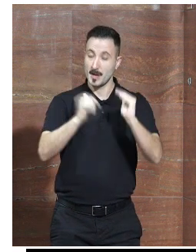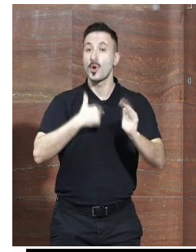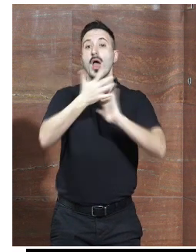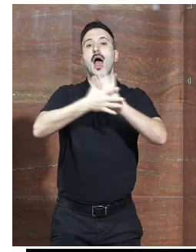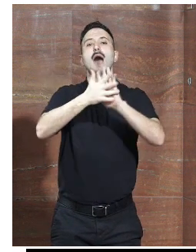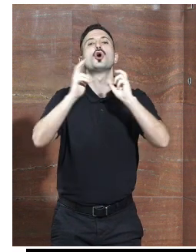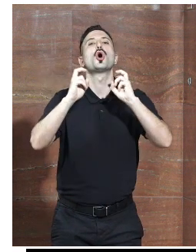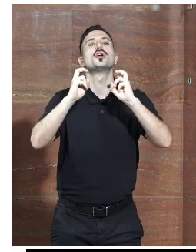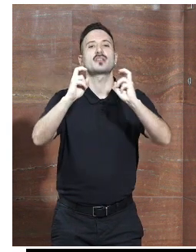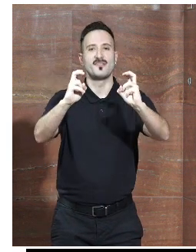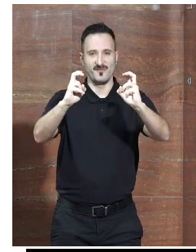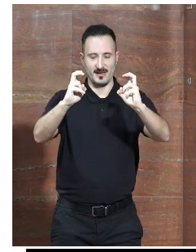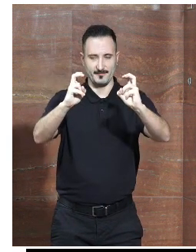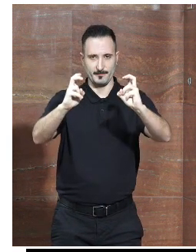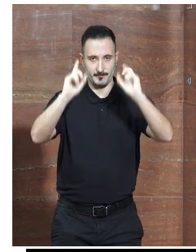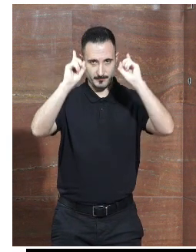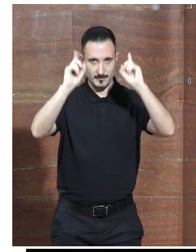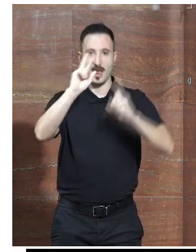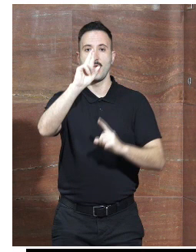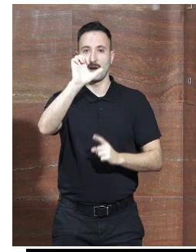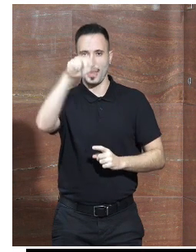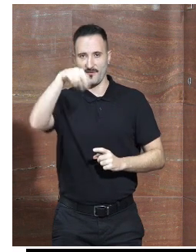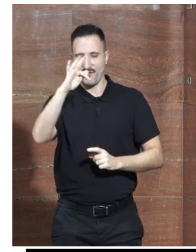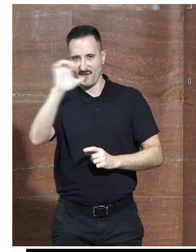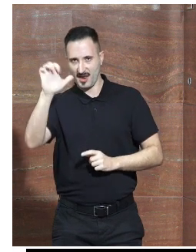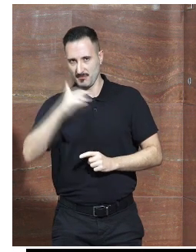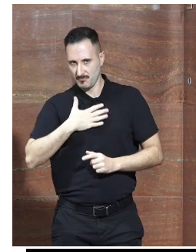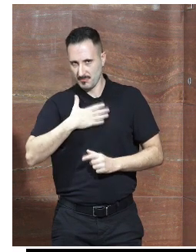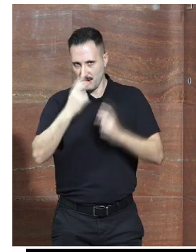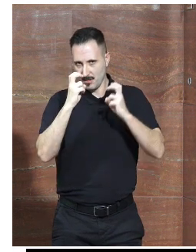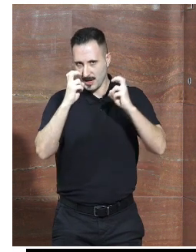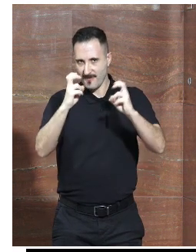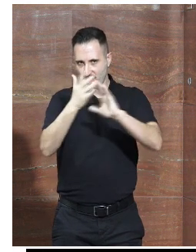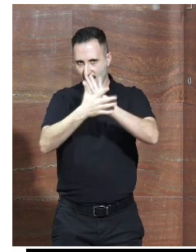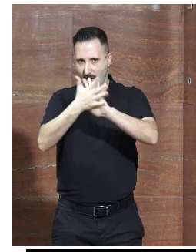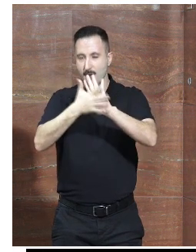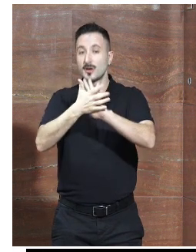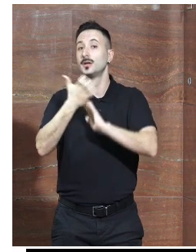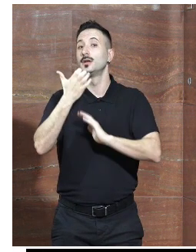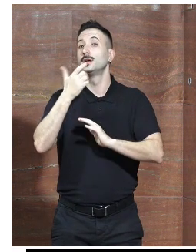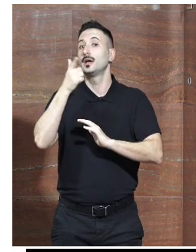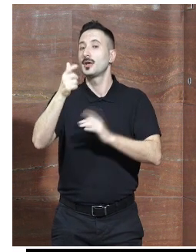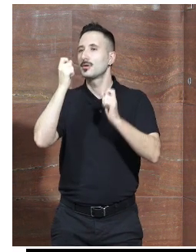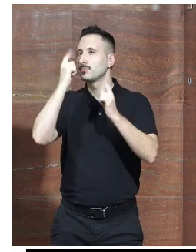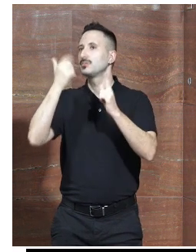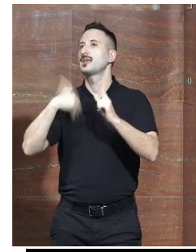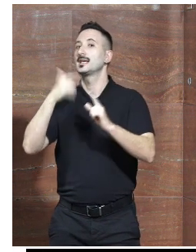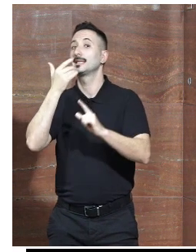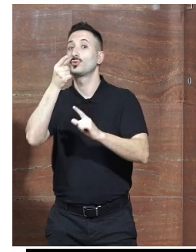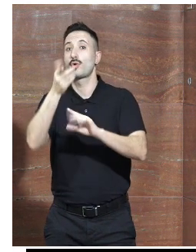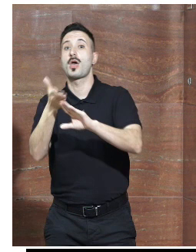Renfe, sí que se ha espabilado y sí que si tú avisas, claro, tienes que avisar con